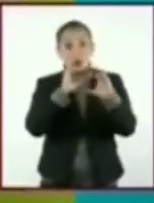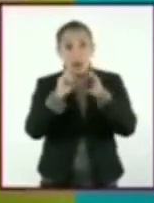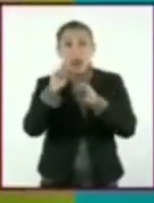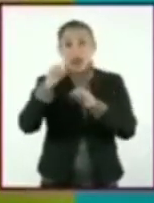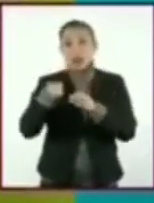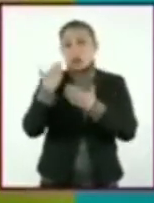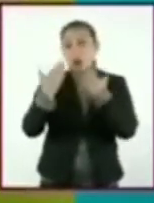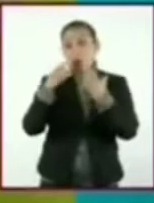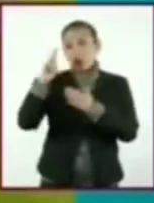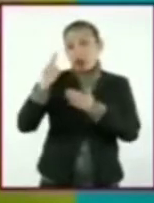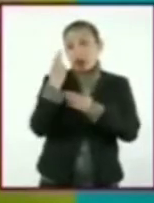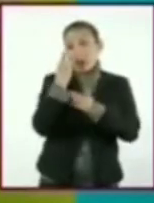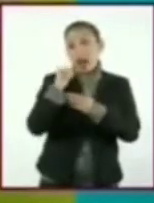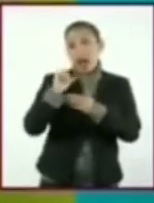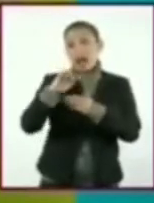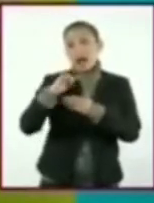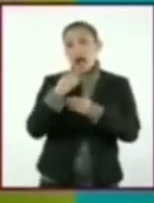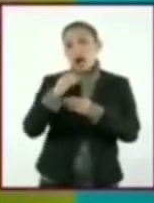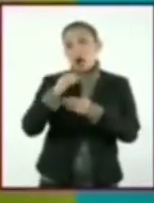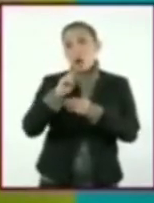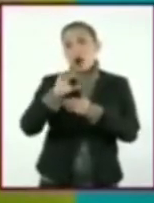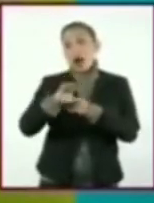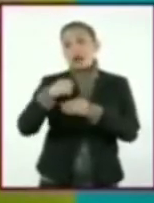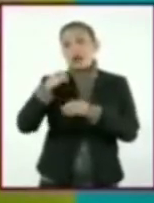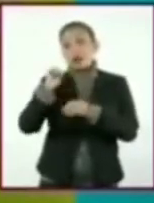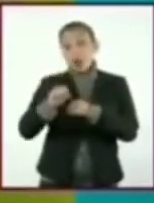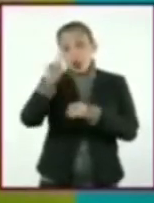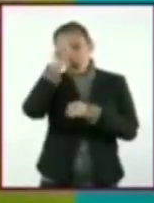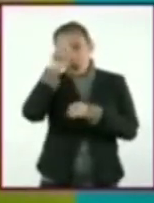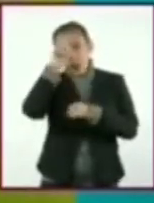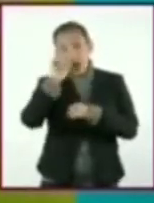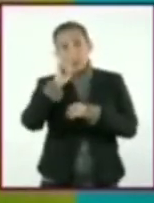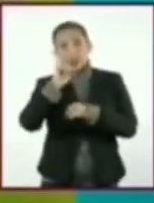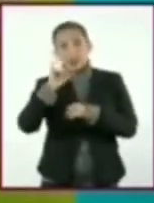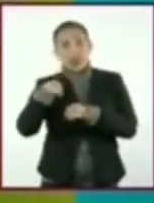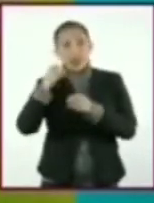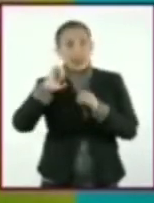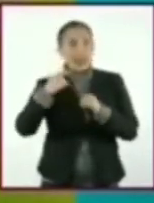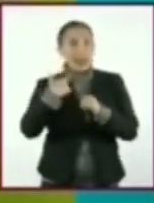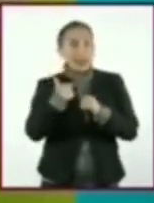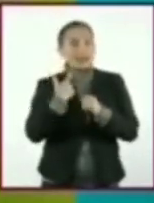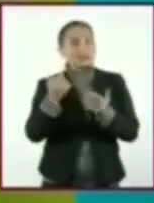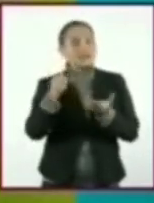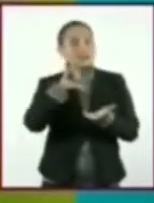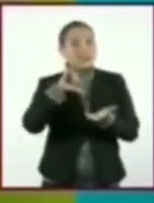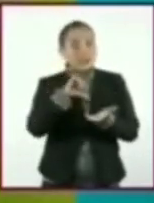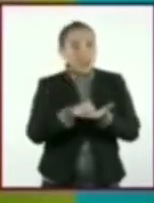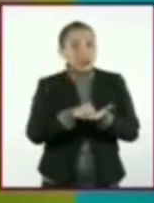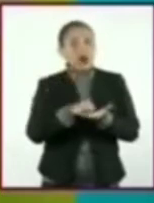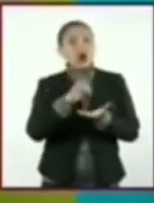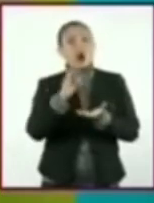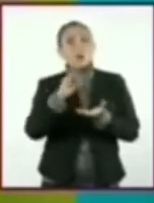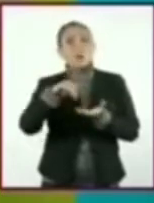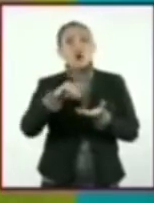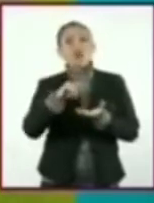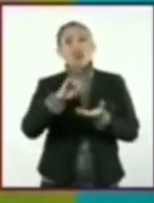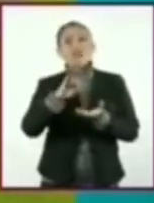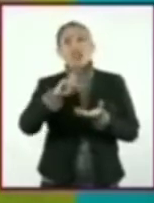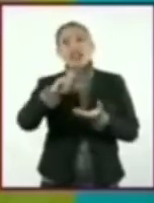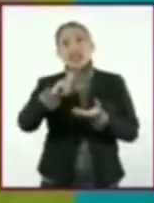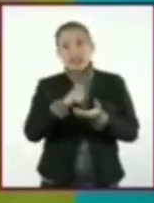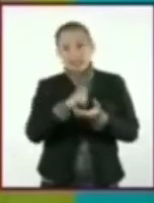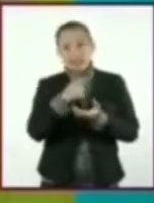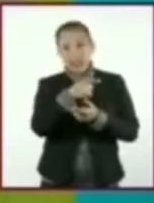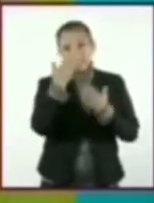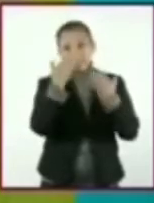por la Universidad Anáhuac del Sur y consejera en adicciones egresada del Centro de Estudios Superiores Monte Fénix. Y bueno, pues vamos a